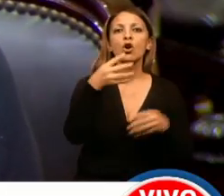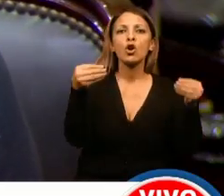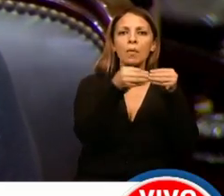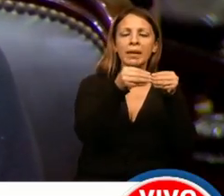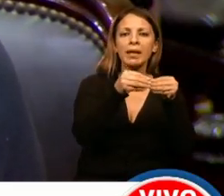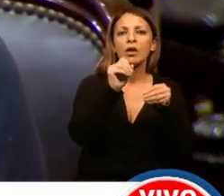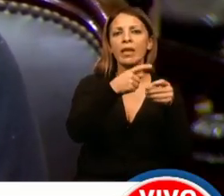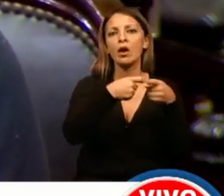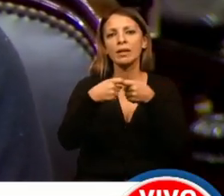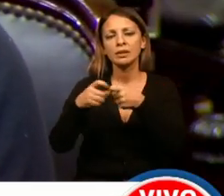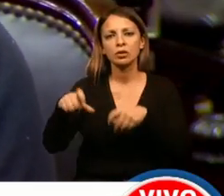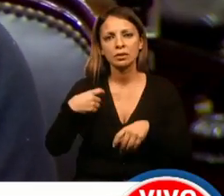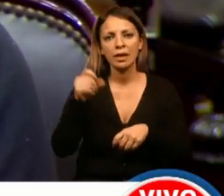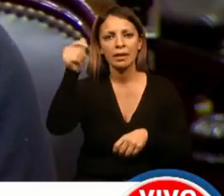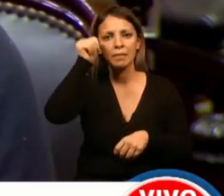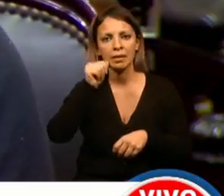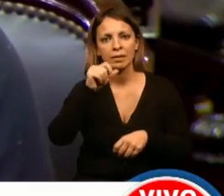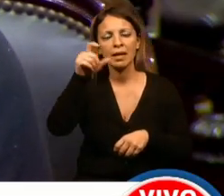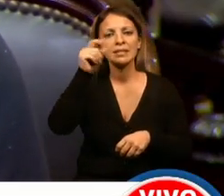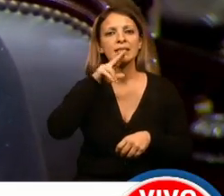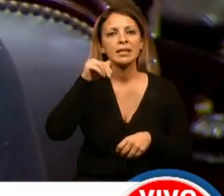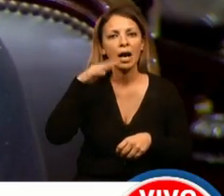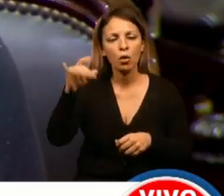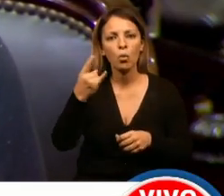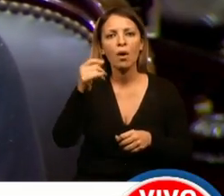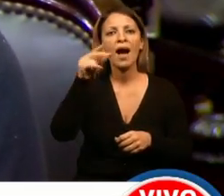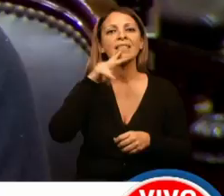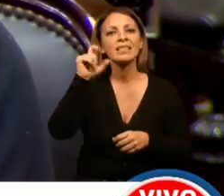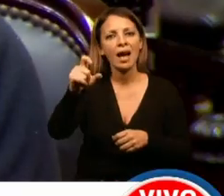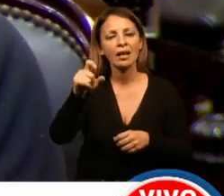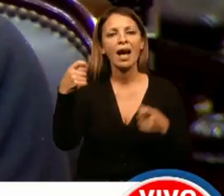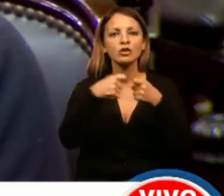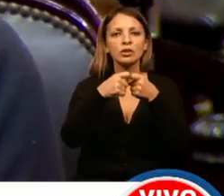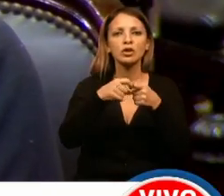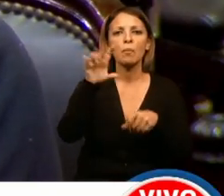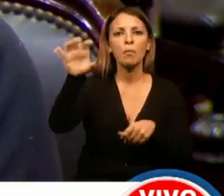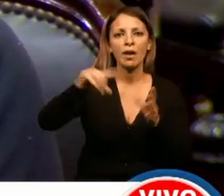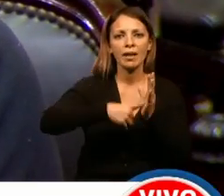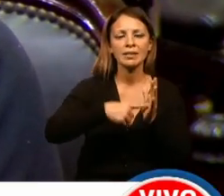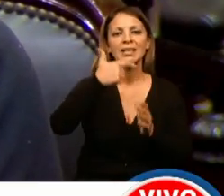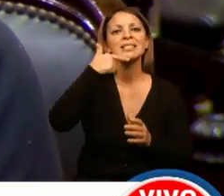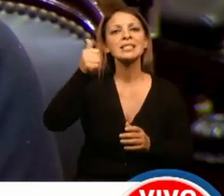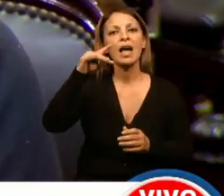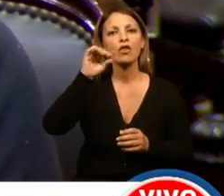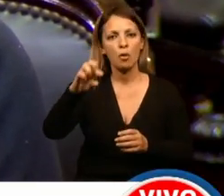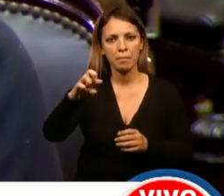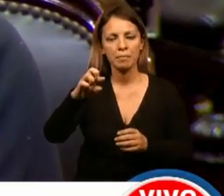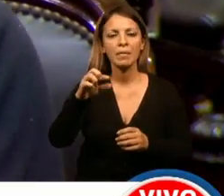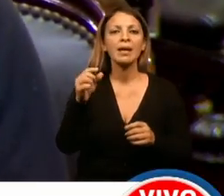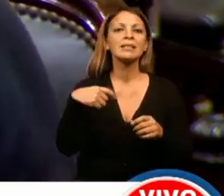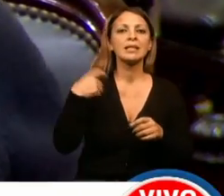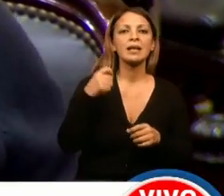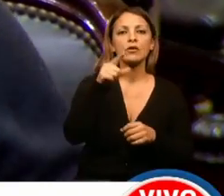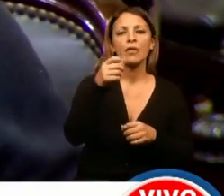organizaciones sindicales de mar de plata si trajo a track asociación judicial bonaerense sadot sindicato único de